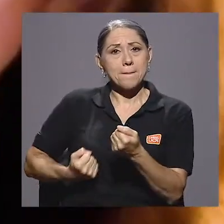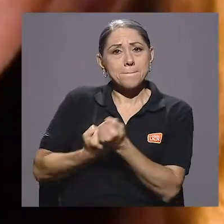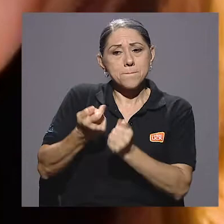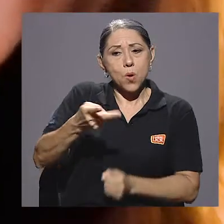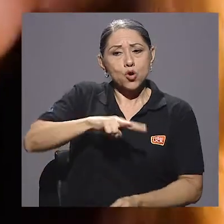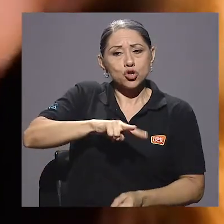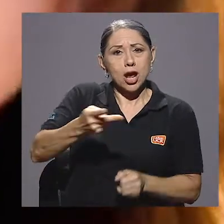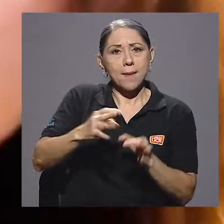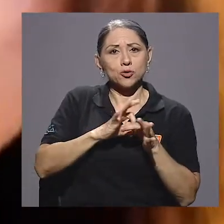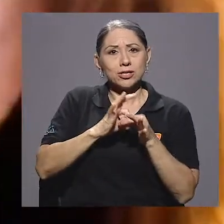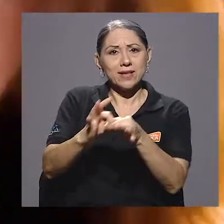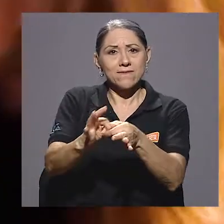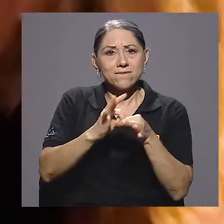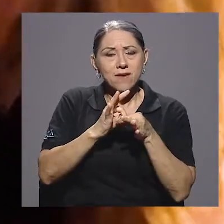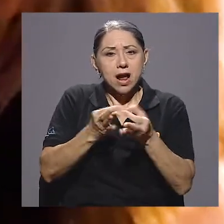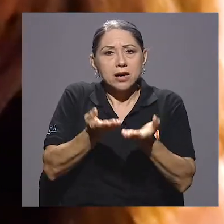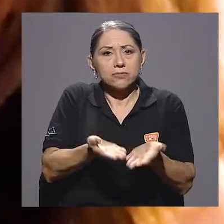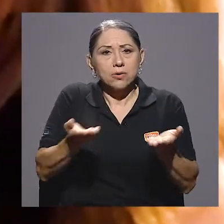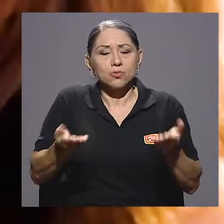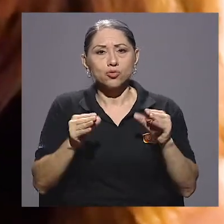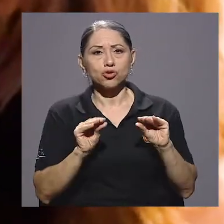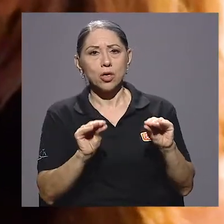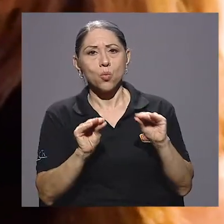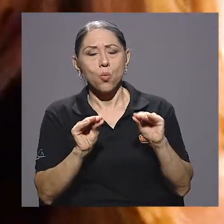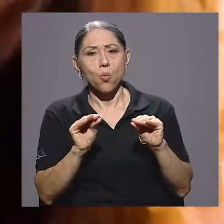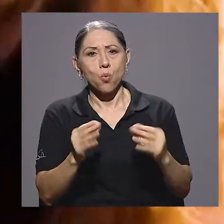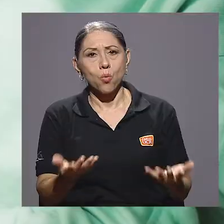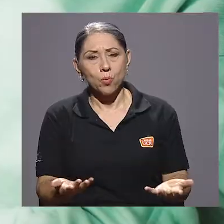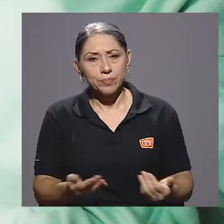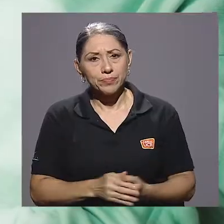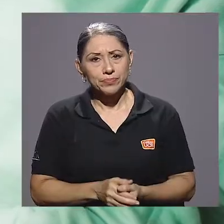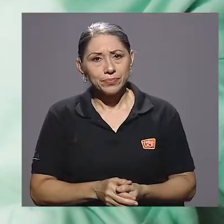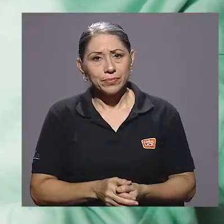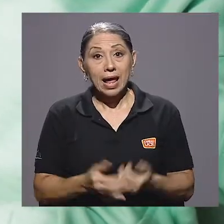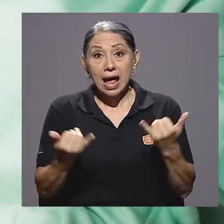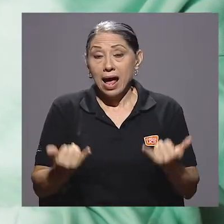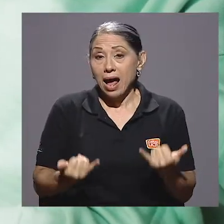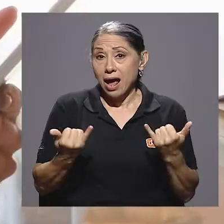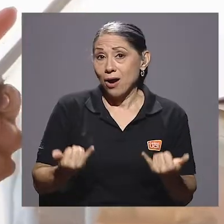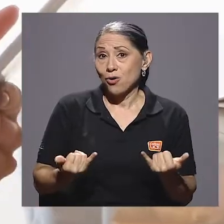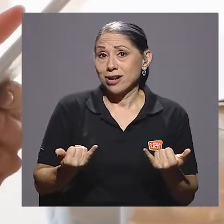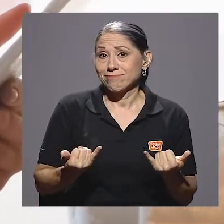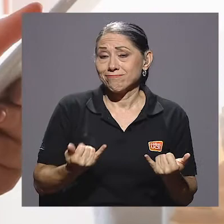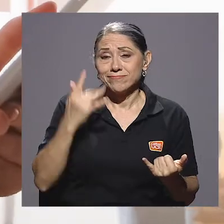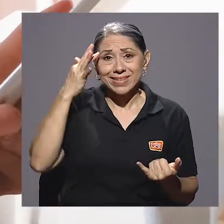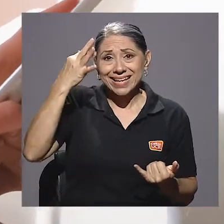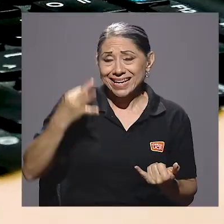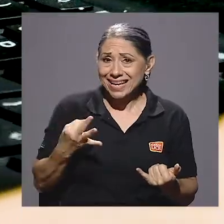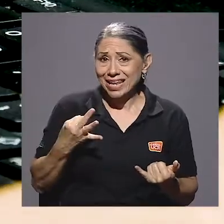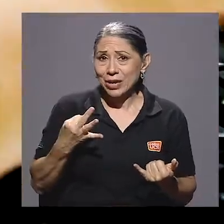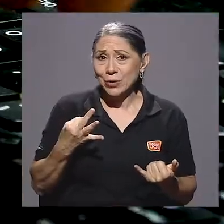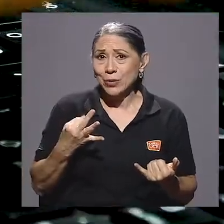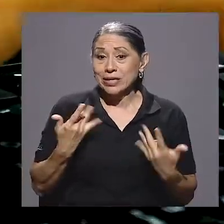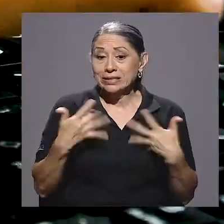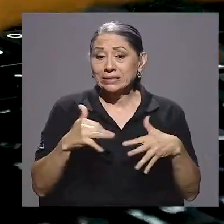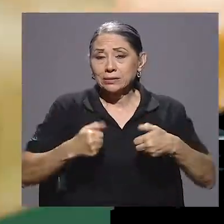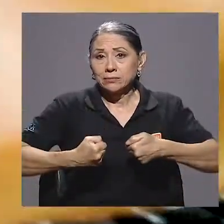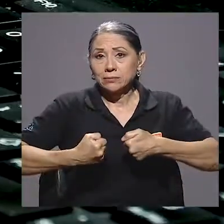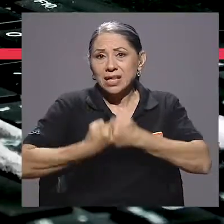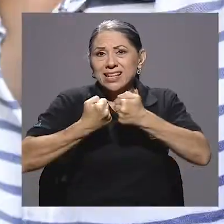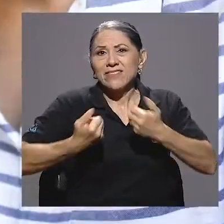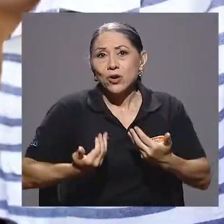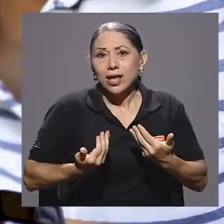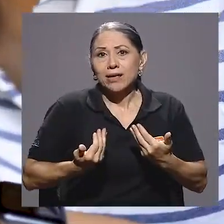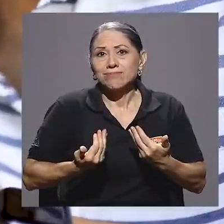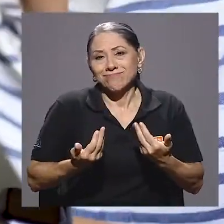esa relación, los recursos educativos que brindamos. Ahora estamos, creo que uno de los grandes desafíos